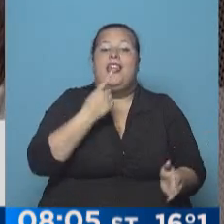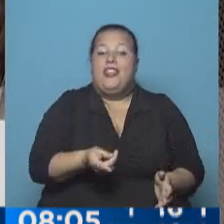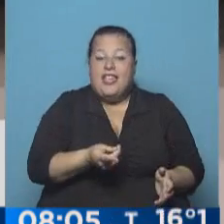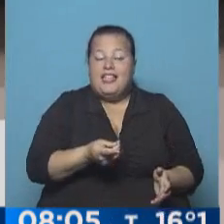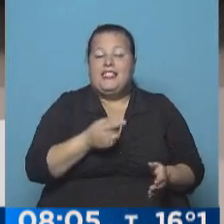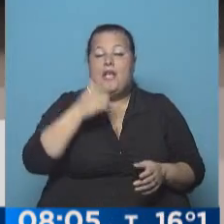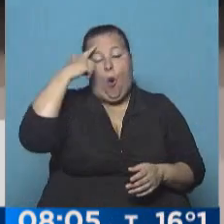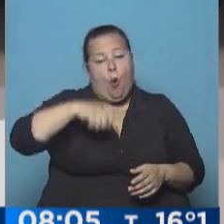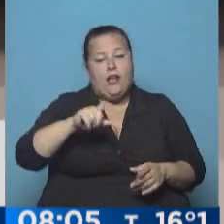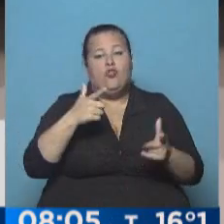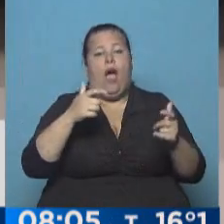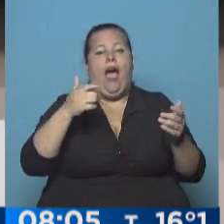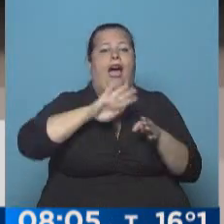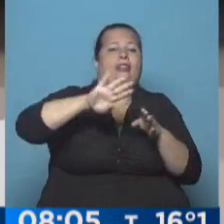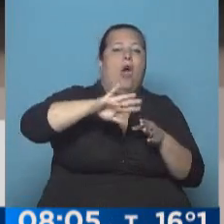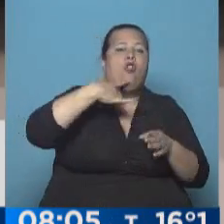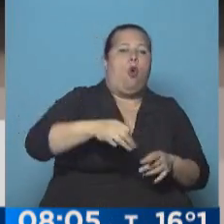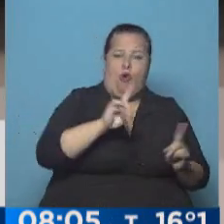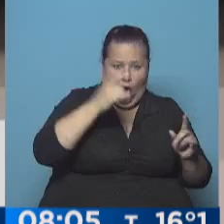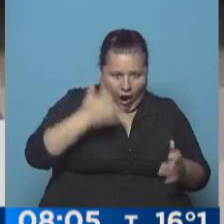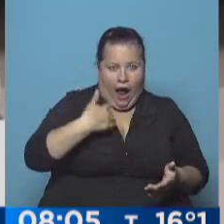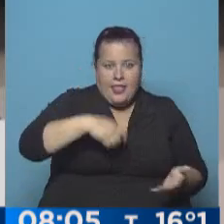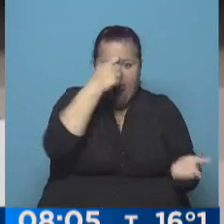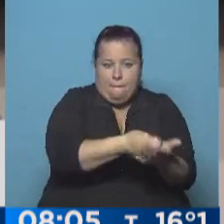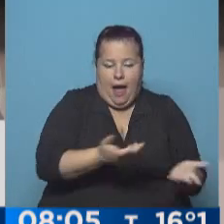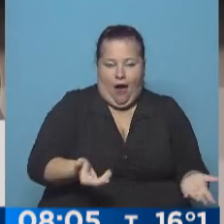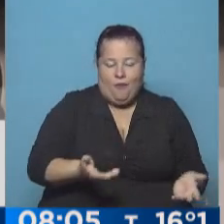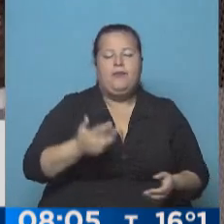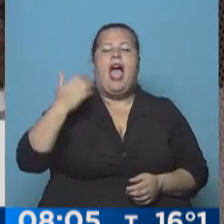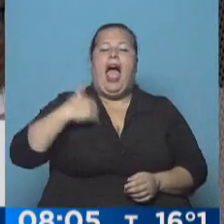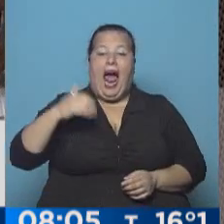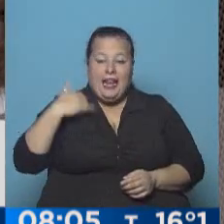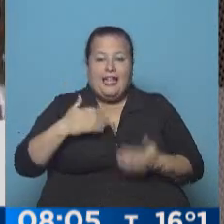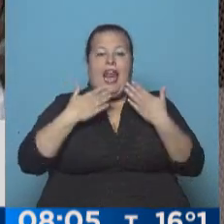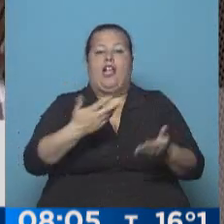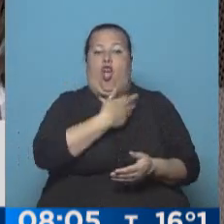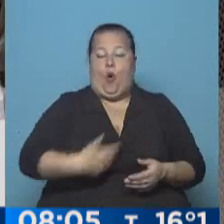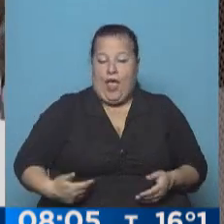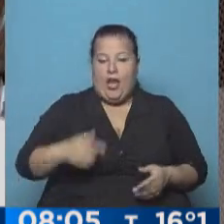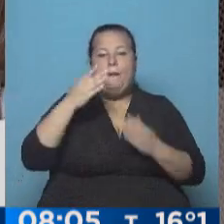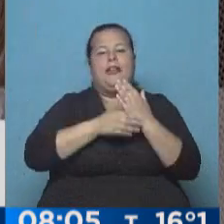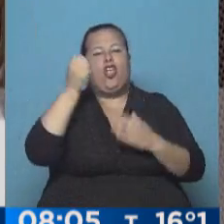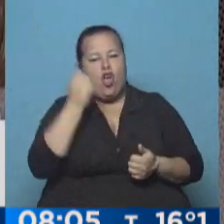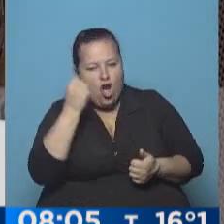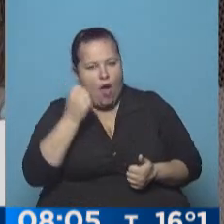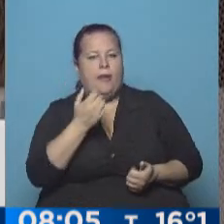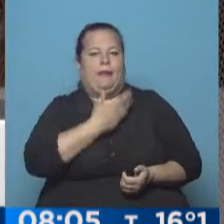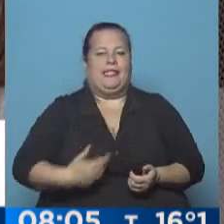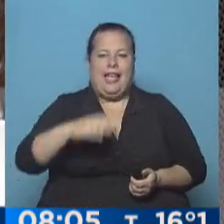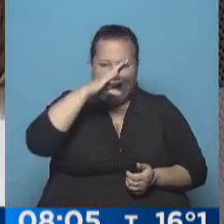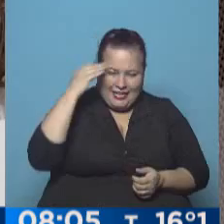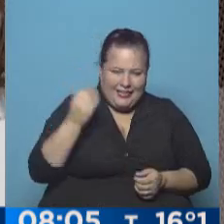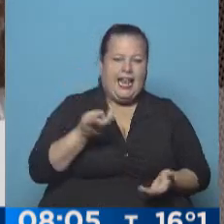61 acordó apelaciones que no hubo de fort nunca porque está diciendo pago argentina argentina a través del gobierno nacional el ministro de economía la presidenta cristina